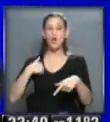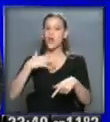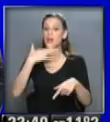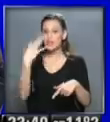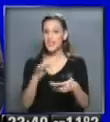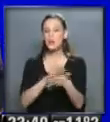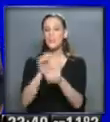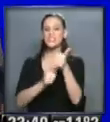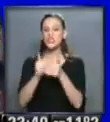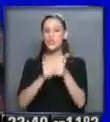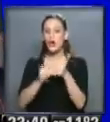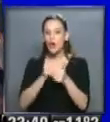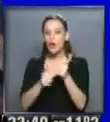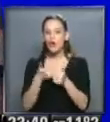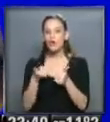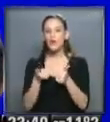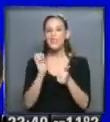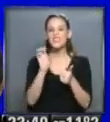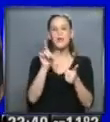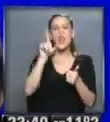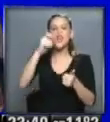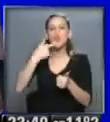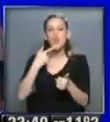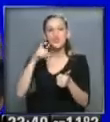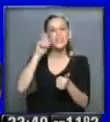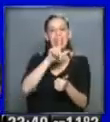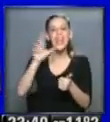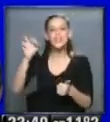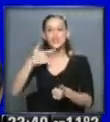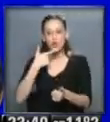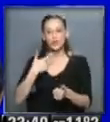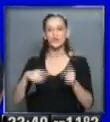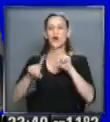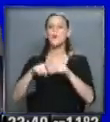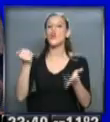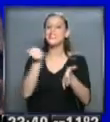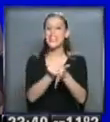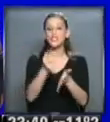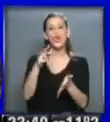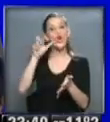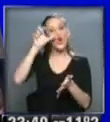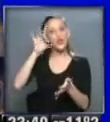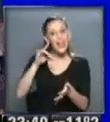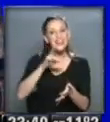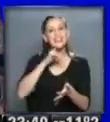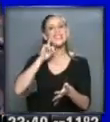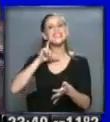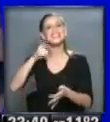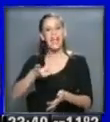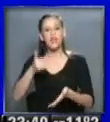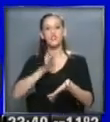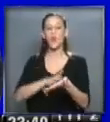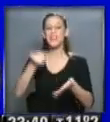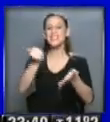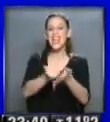en la historia del eternauta que se llaman los ellos búsquenlo esto es parte del sello de red tica es uno de los sellos que componen al exceso de mar de plata